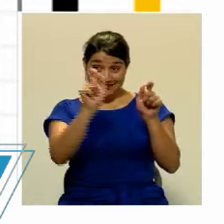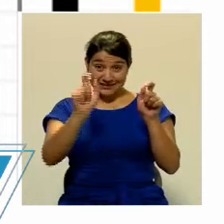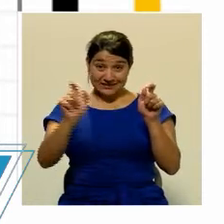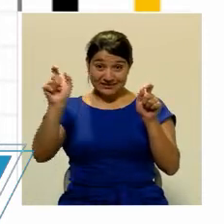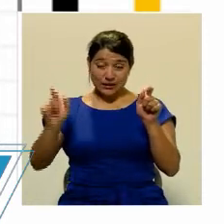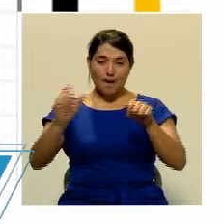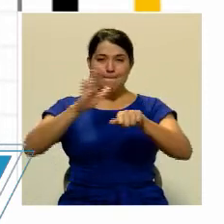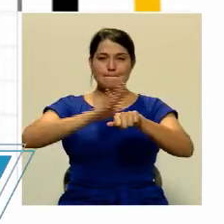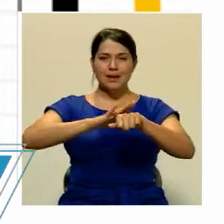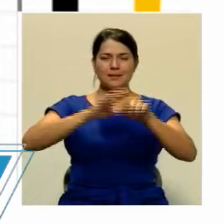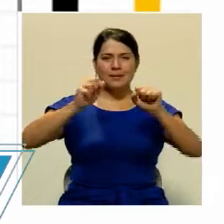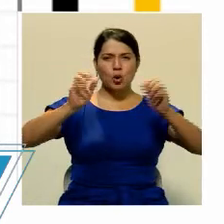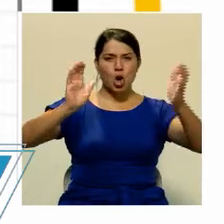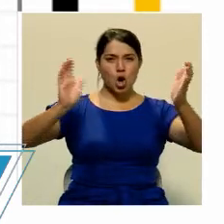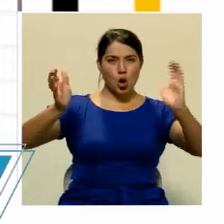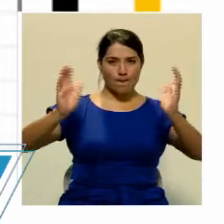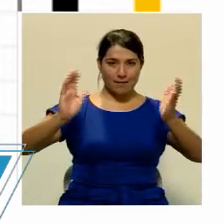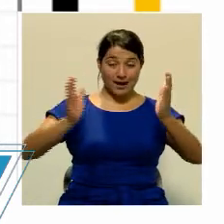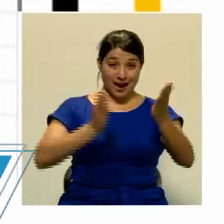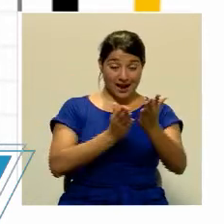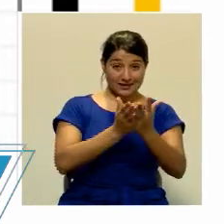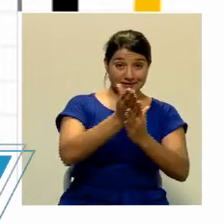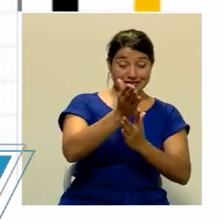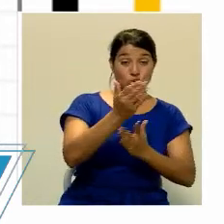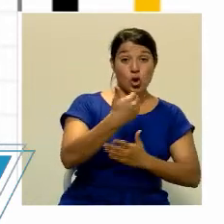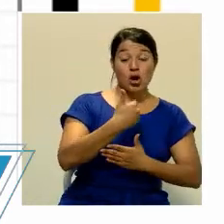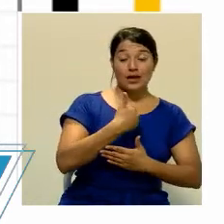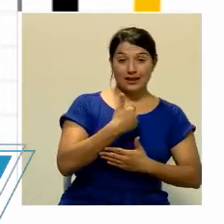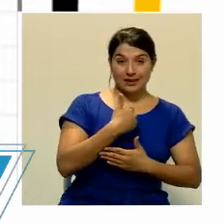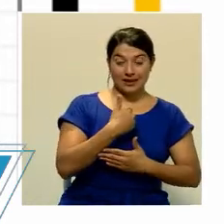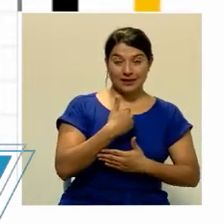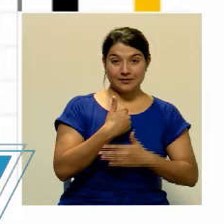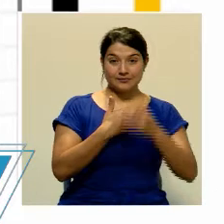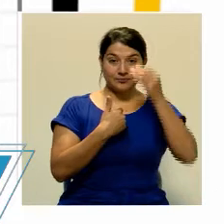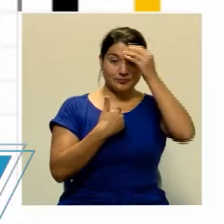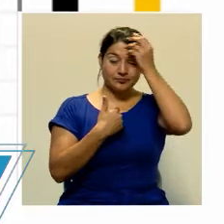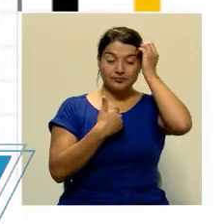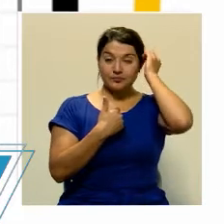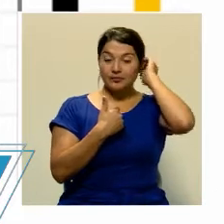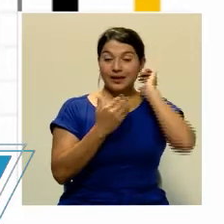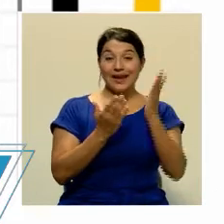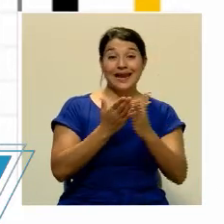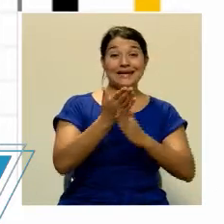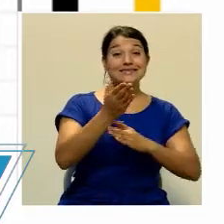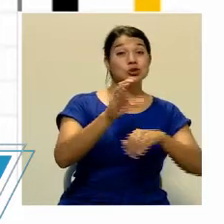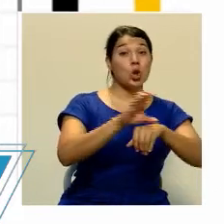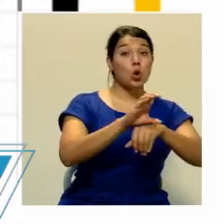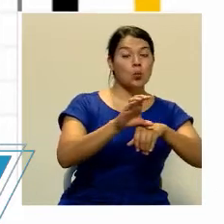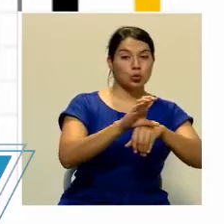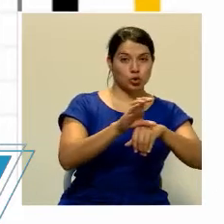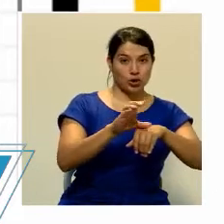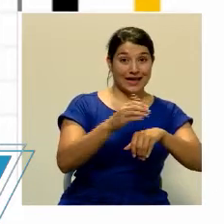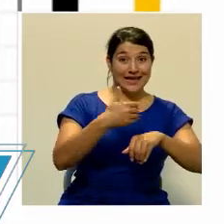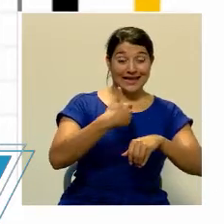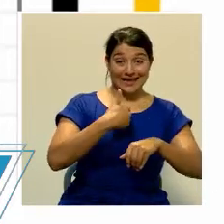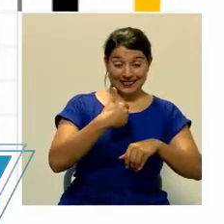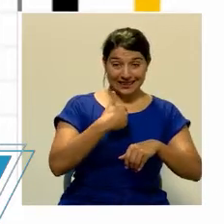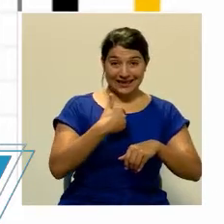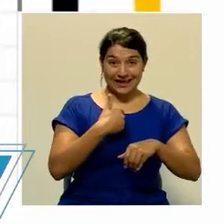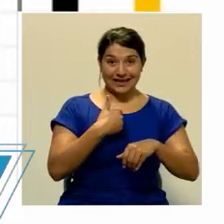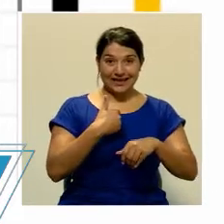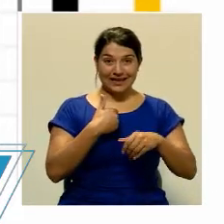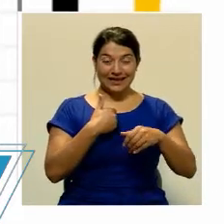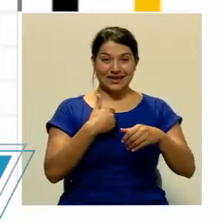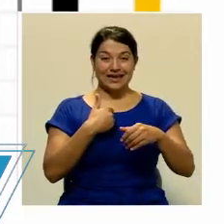el acceso que tienen, esto no es conectividad, sino a computadoras, por quintiles de ingreso, pero